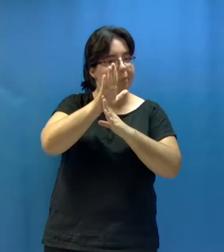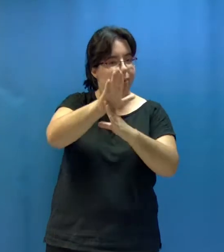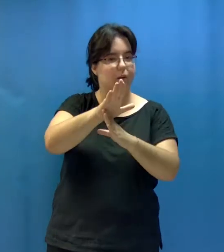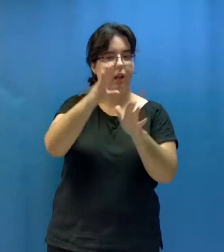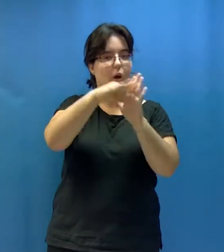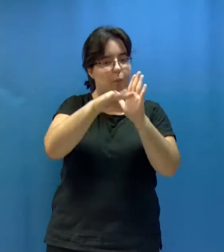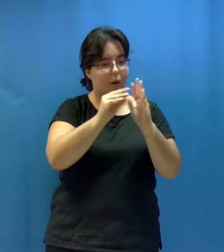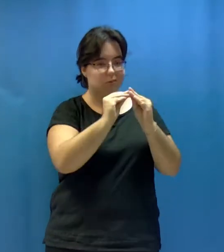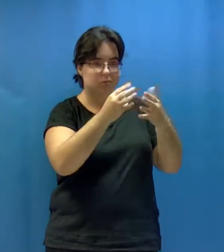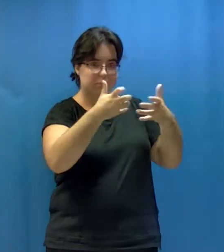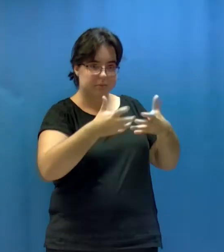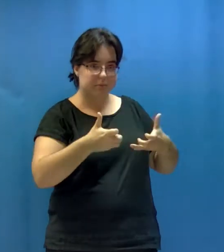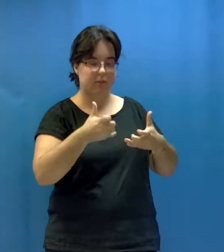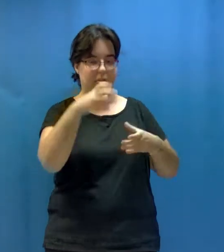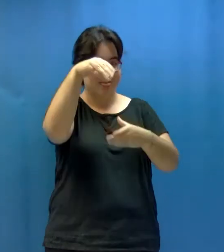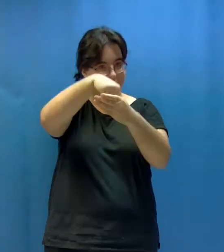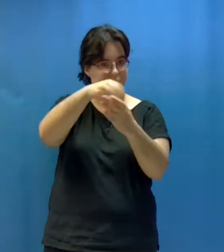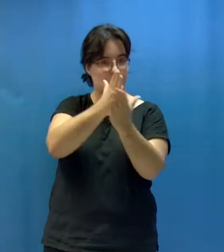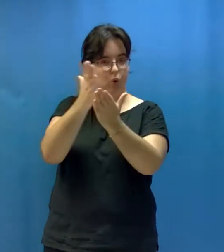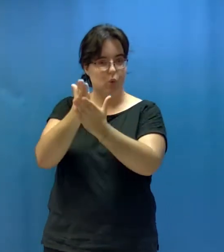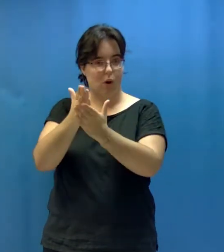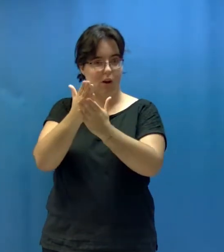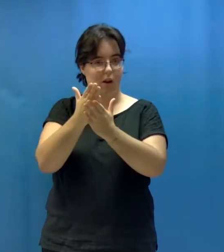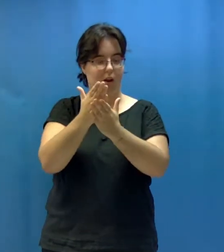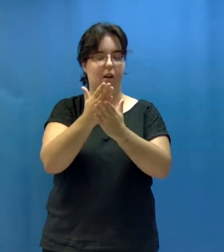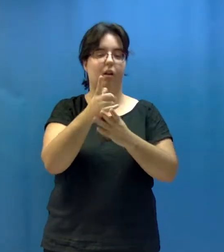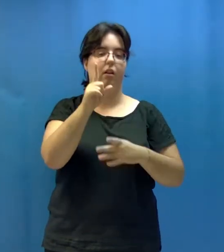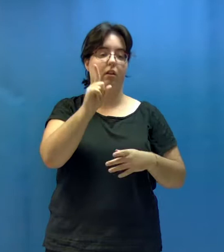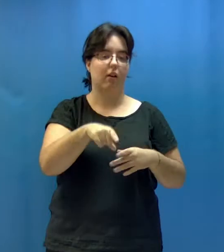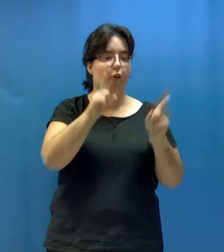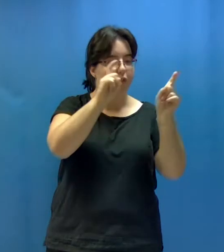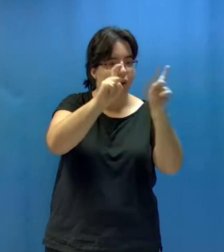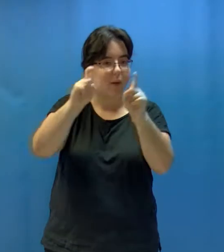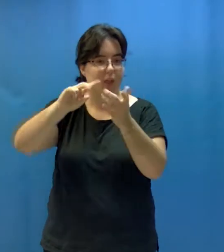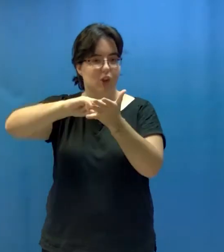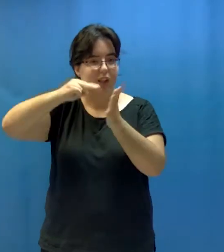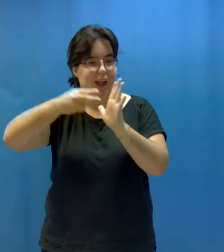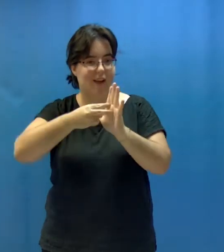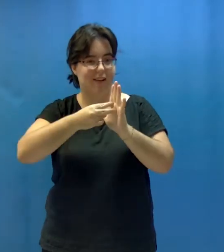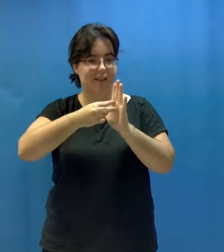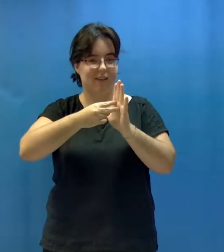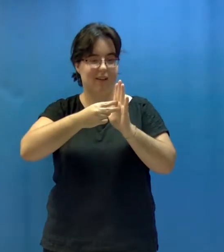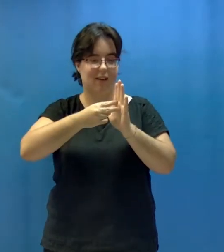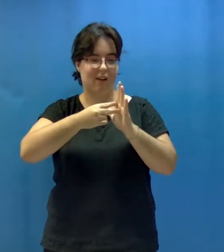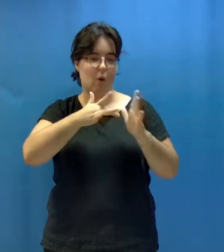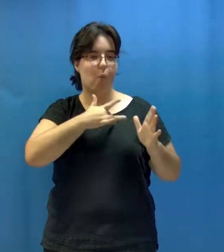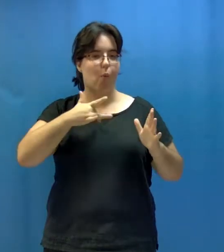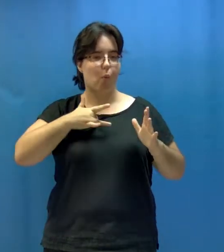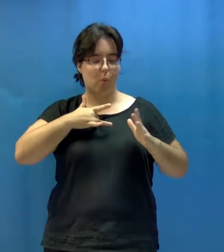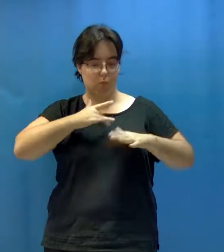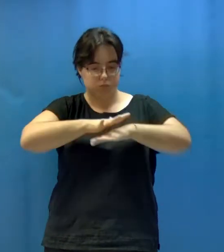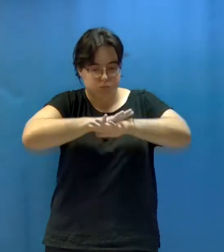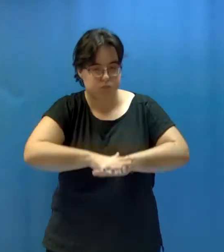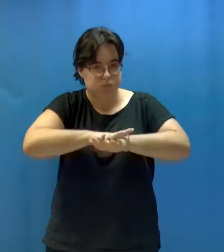de formación en los centros escolares de nuestra ciudad, una formación en técnicas de reanimación cardiopulmonar para